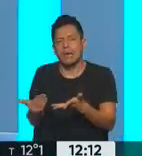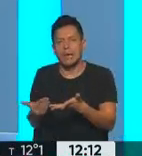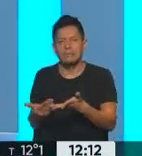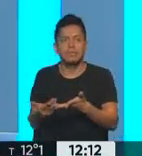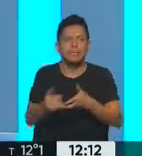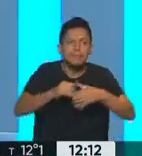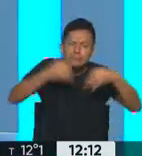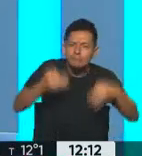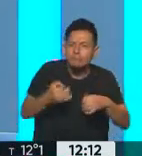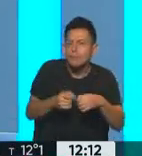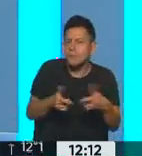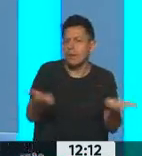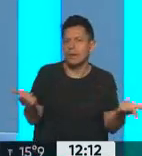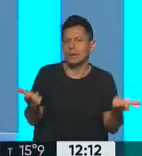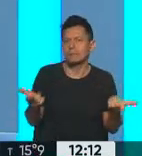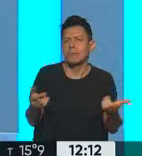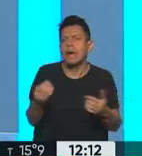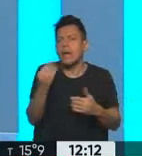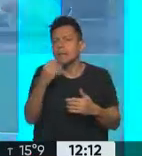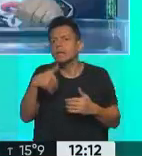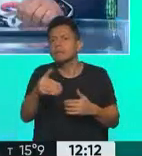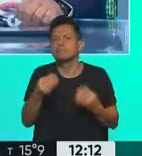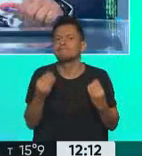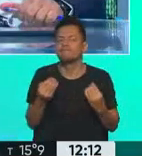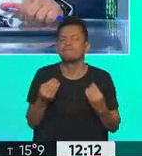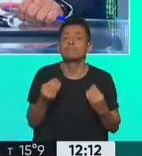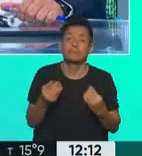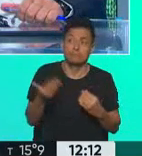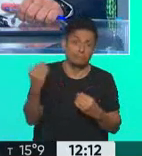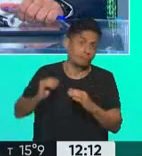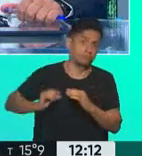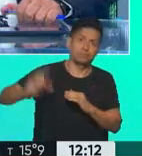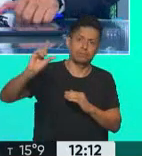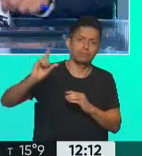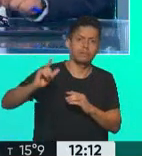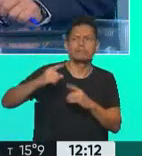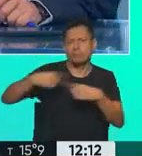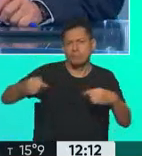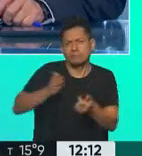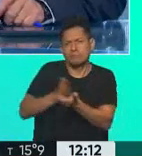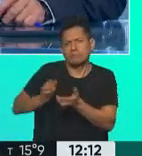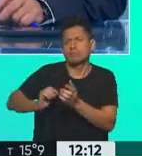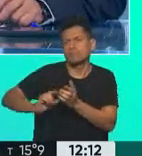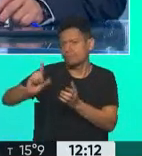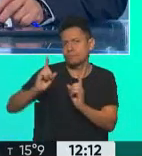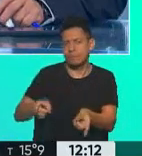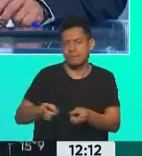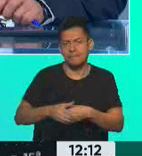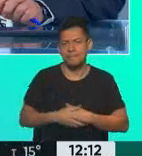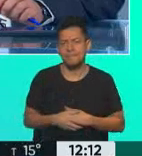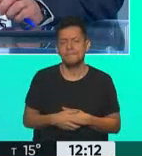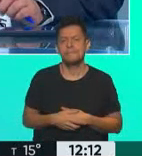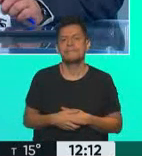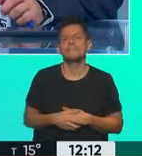información precisa todavía qué va a pasar con alimentos, que evidentemente subió y en forma importante, y otros rubros que podrían estar